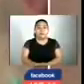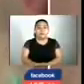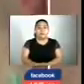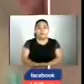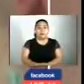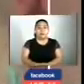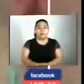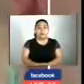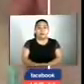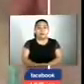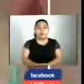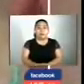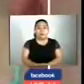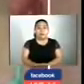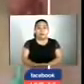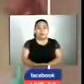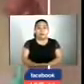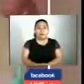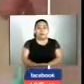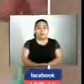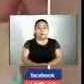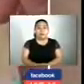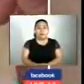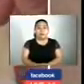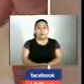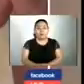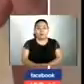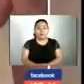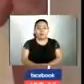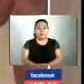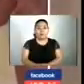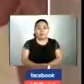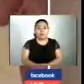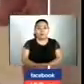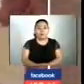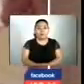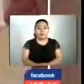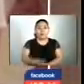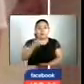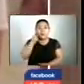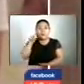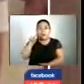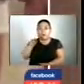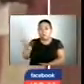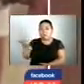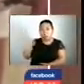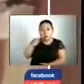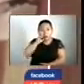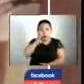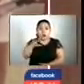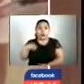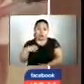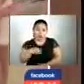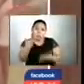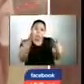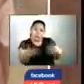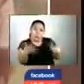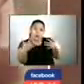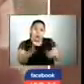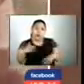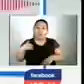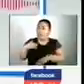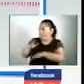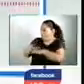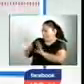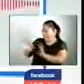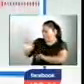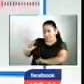vacunado y mi hijo le dijo, tráigame a su jefa. Y le trajo a la jefa. O a la jefa de enfermeras que había